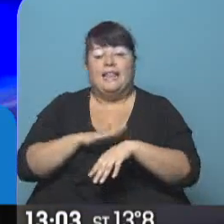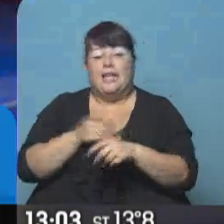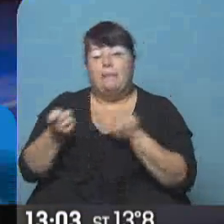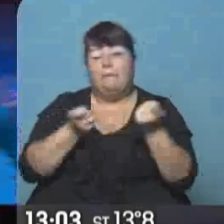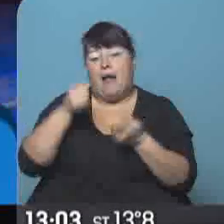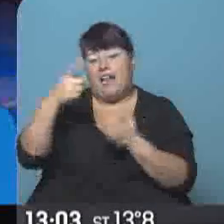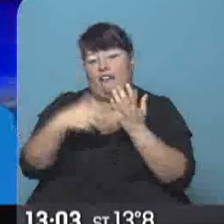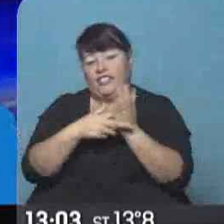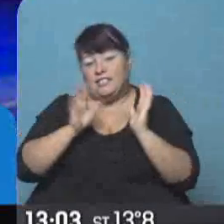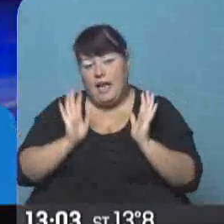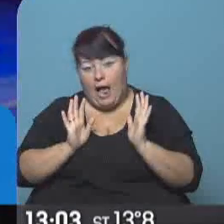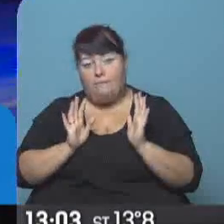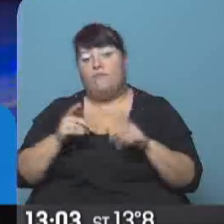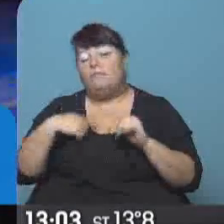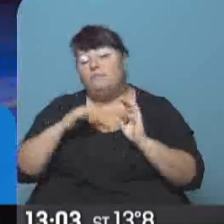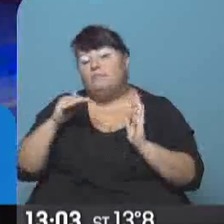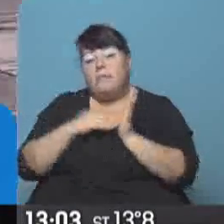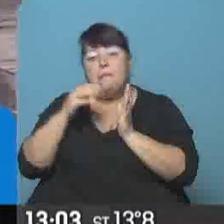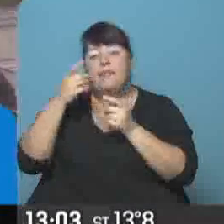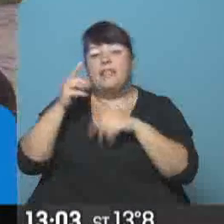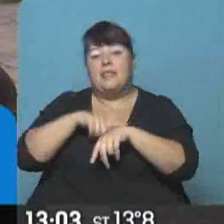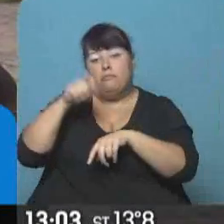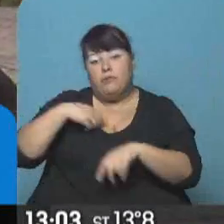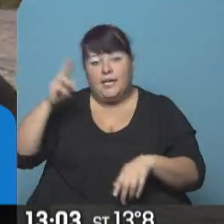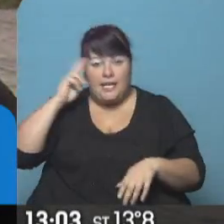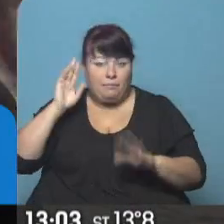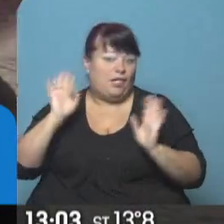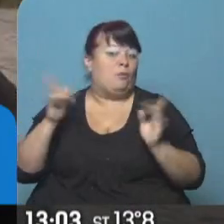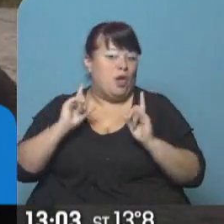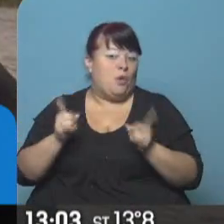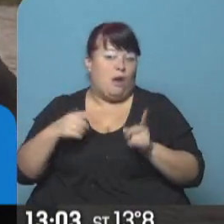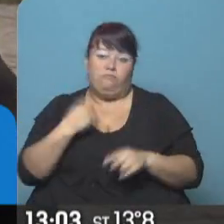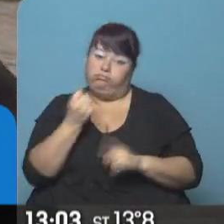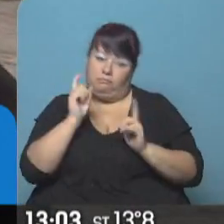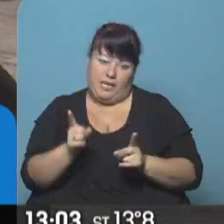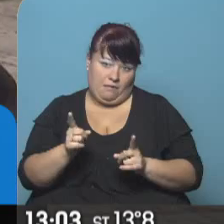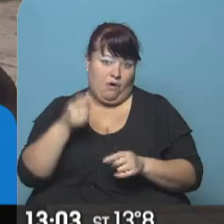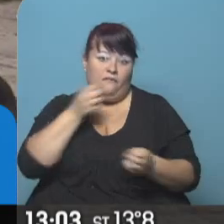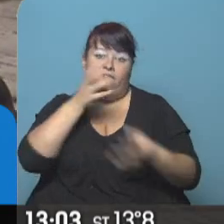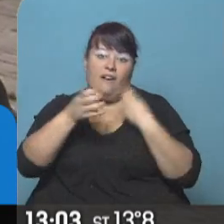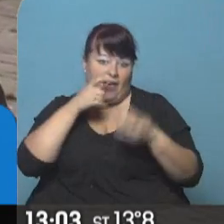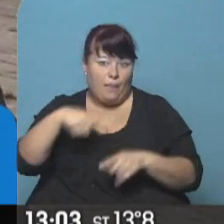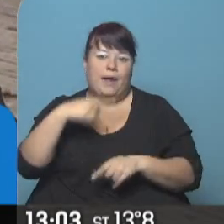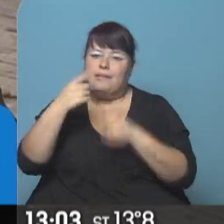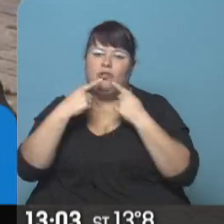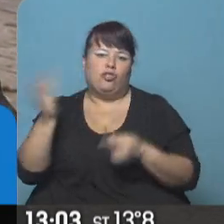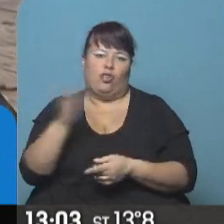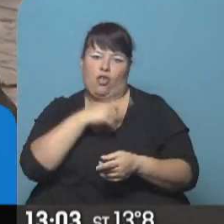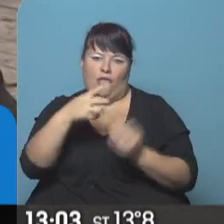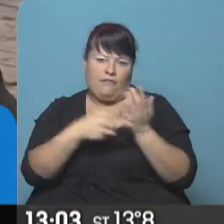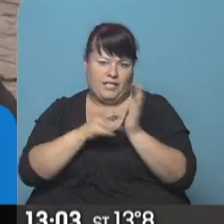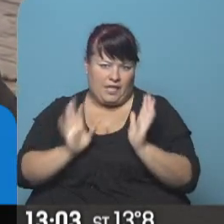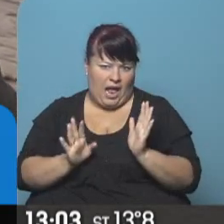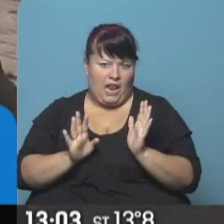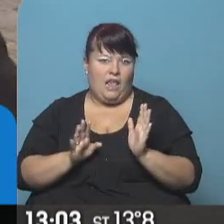está marcando la fiscalía sigo los tiempos de la fiscalía los respeto pero sigo con la misma posición que va a prestar declaración y va a responder todas las preguntas la fiscalía